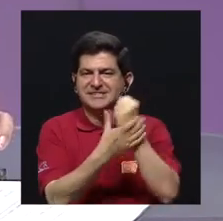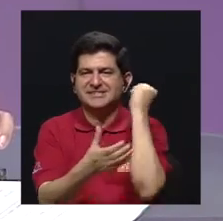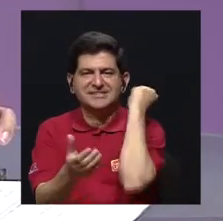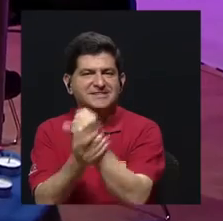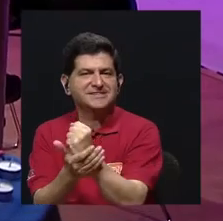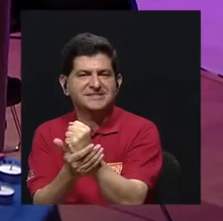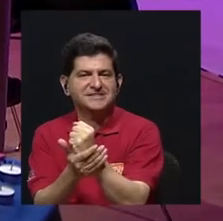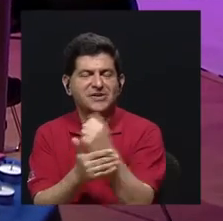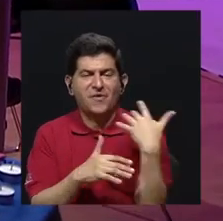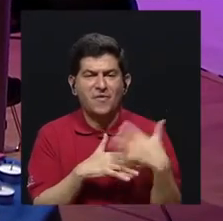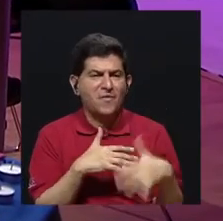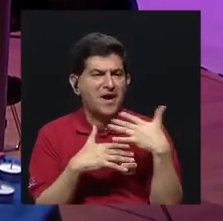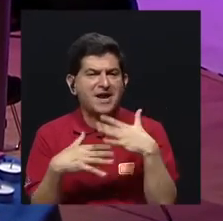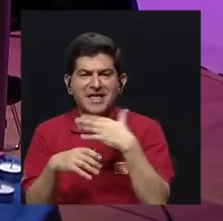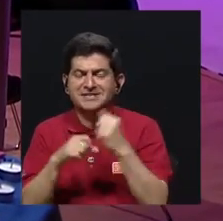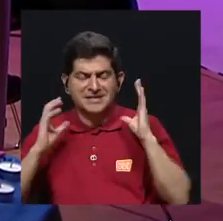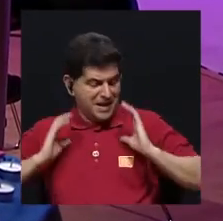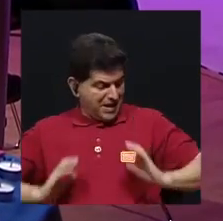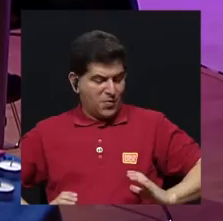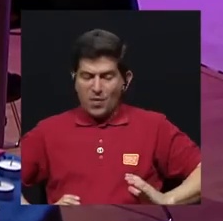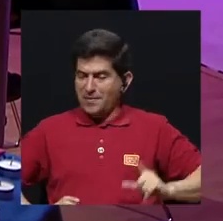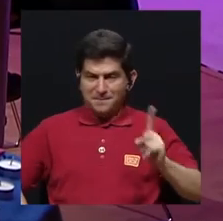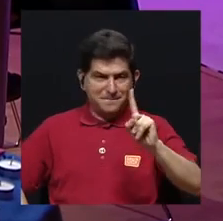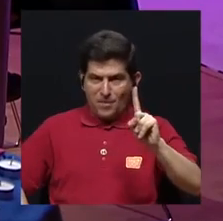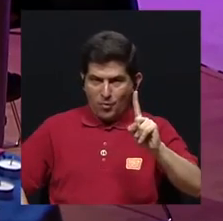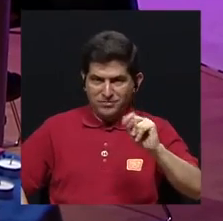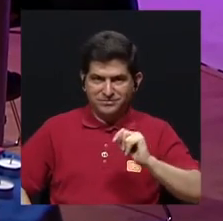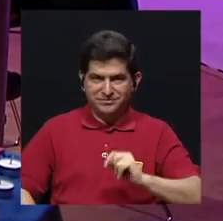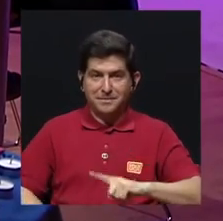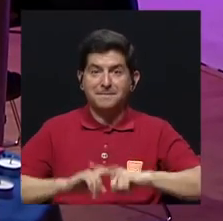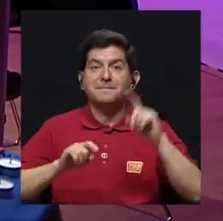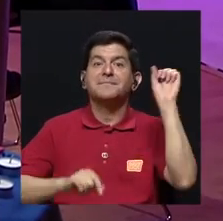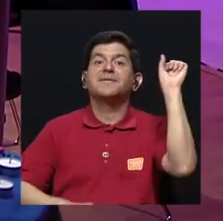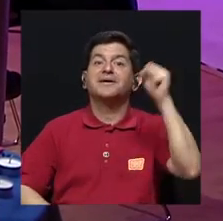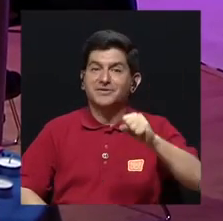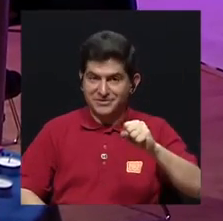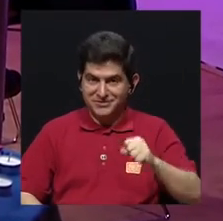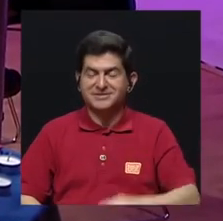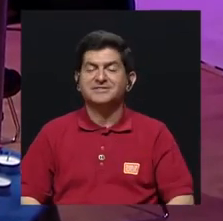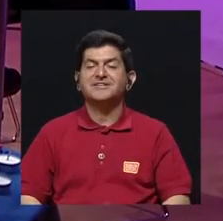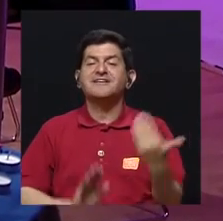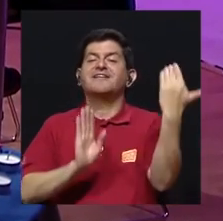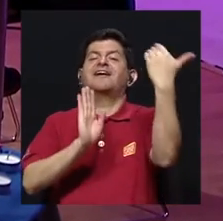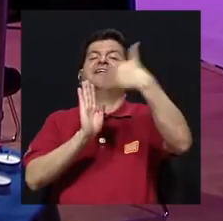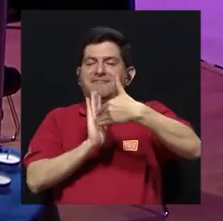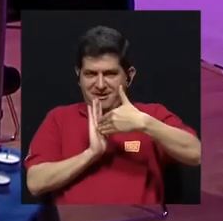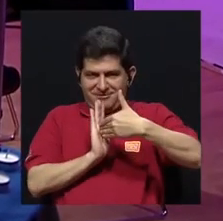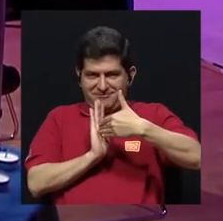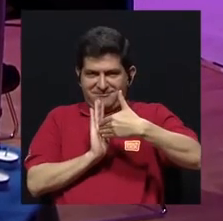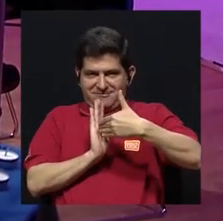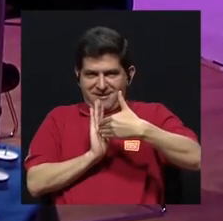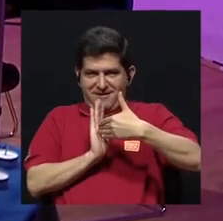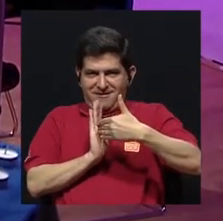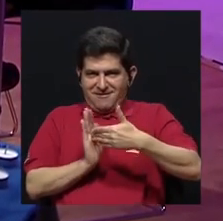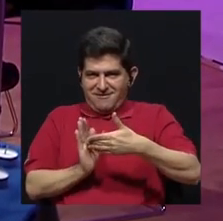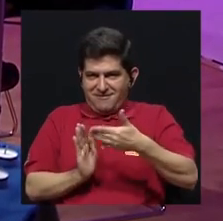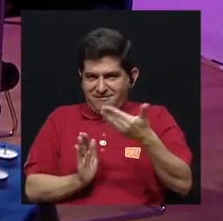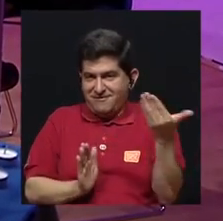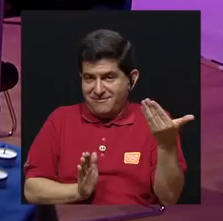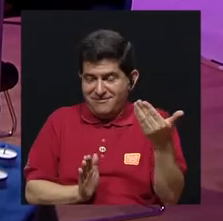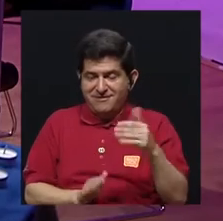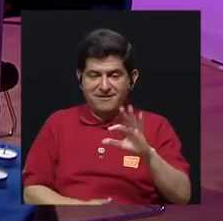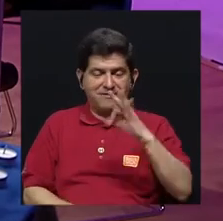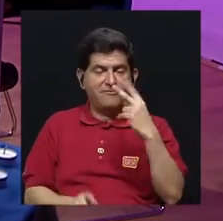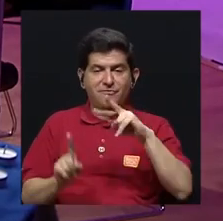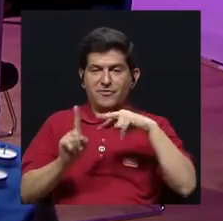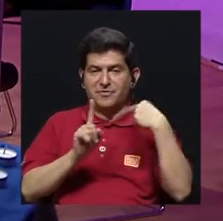o sea, de herir el cuerpo, ¿verdad?, pero sí hiere claro, nuestra forma de ver la vida